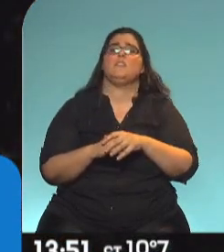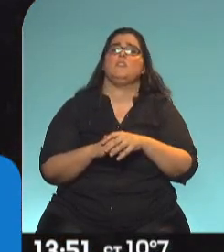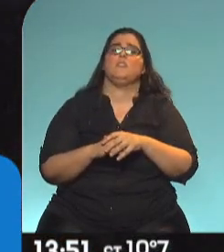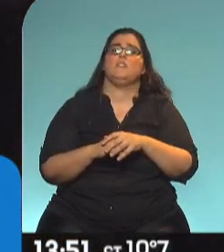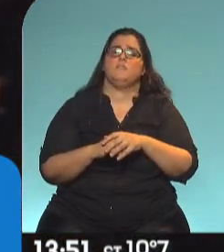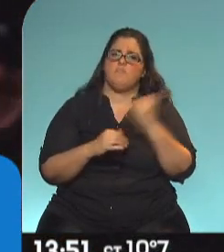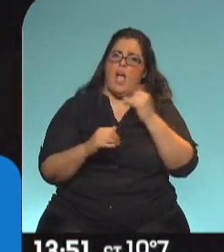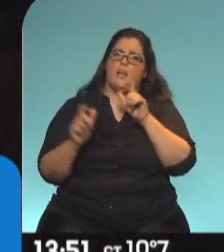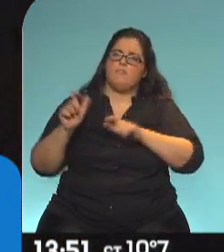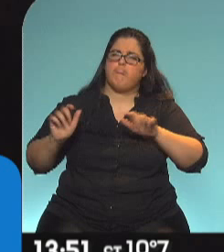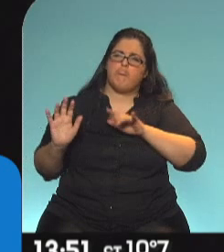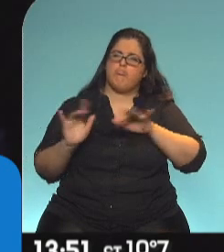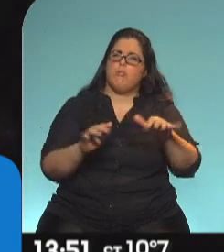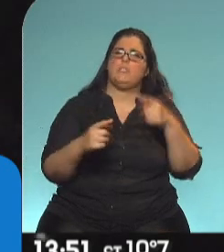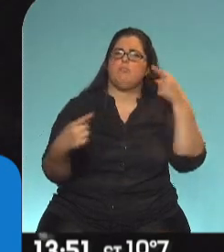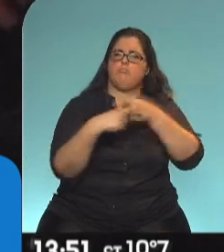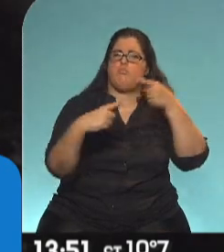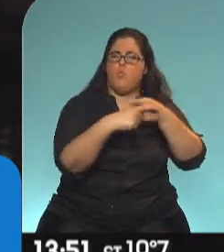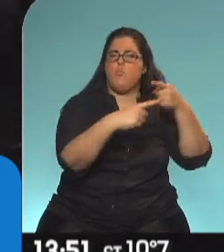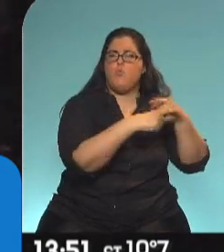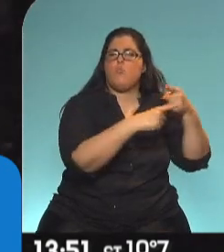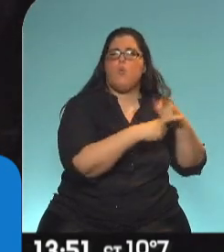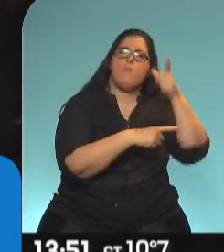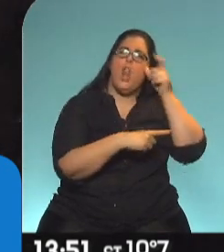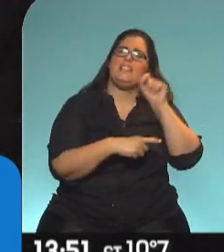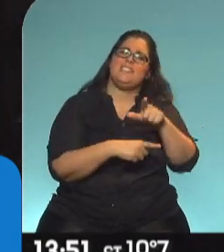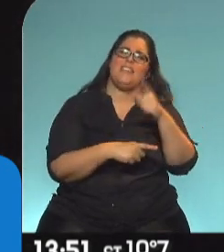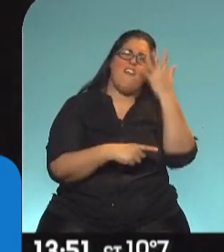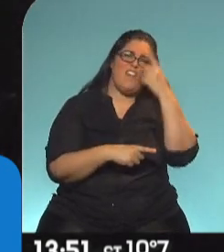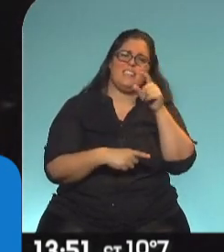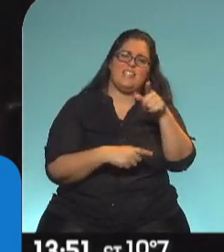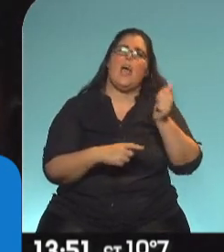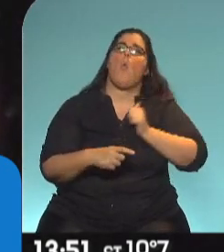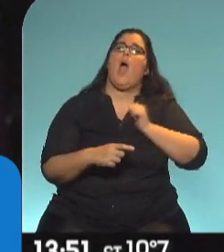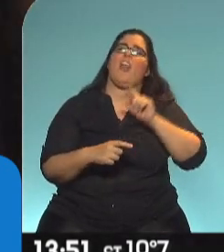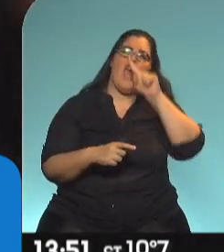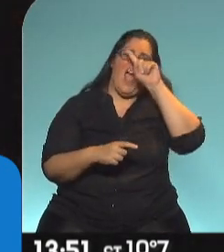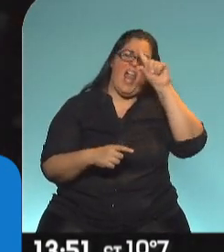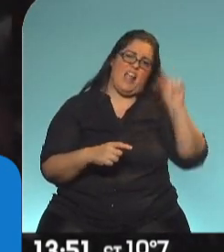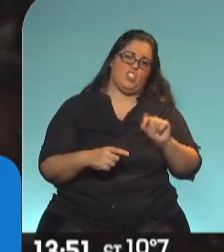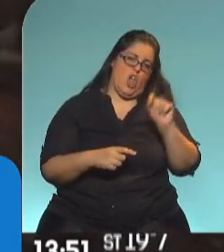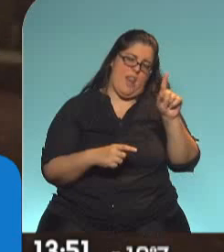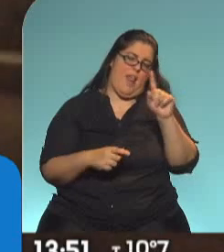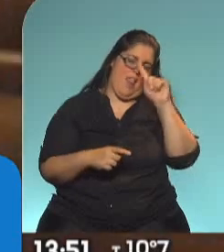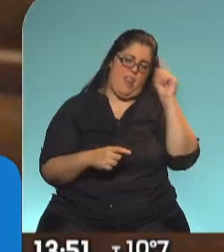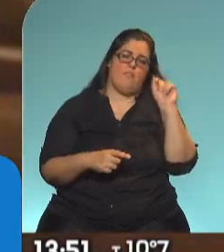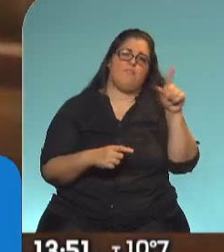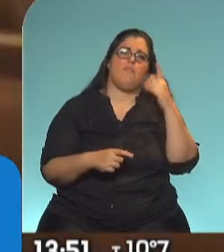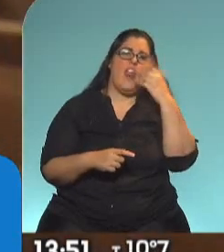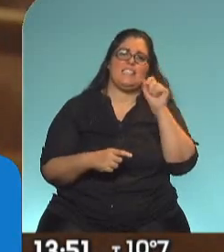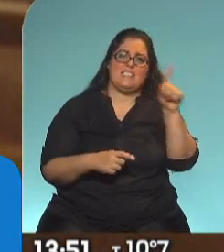enfrentamientos muy duros con la policía francesa, con la Guardia Nacional francesa o con la prefectura francesa. En este